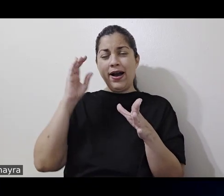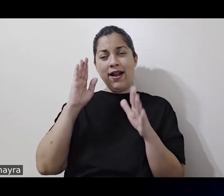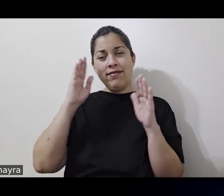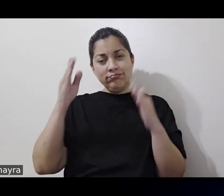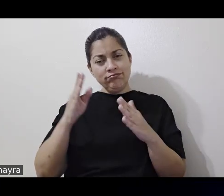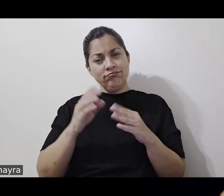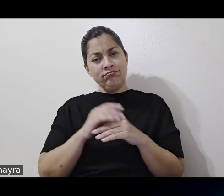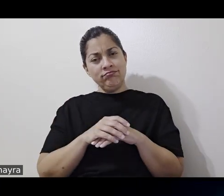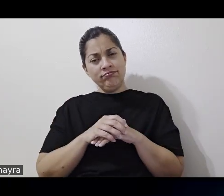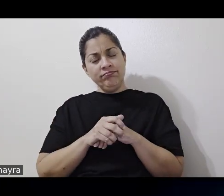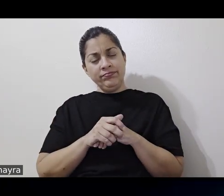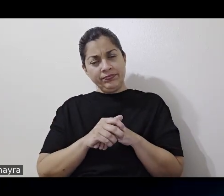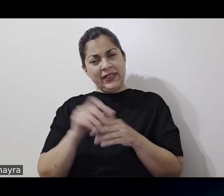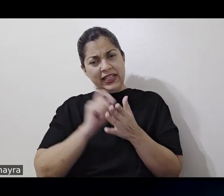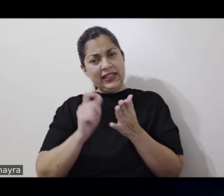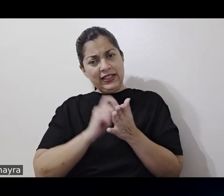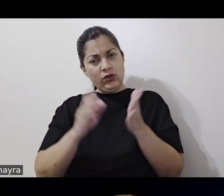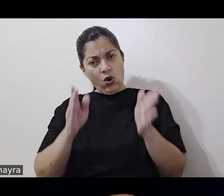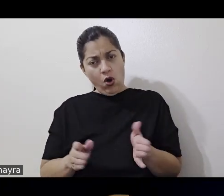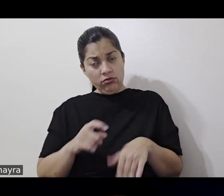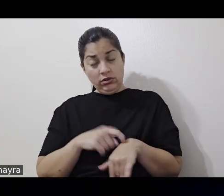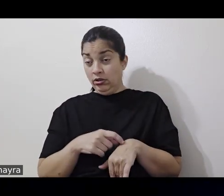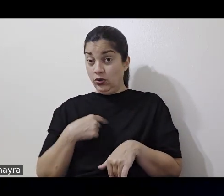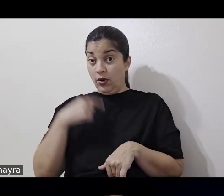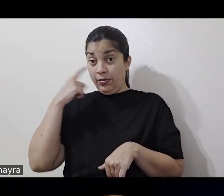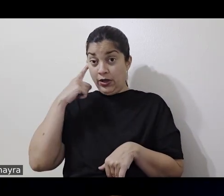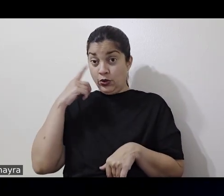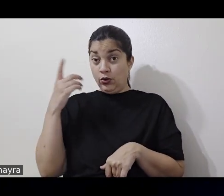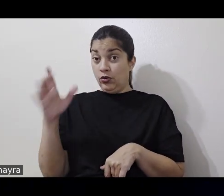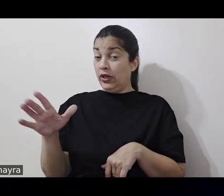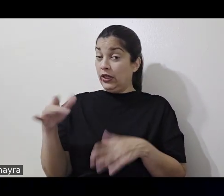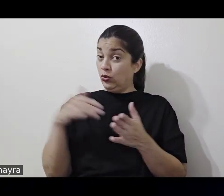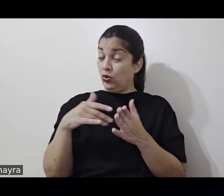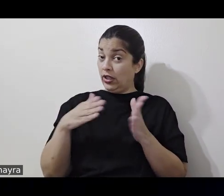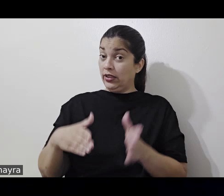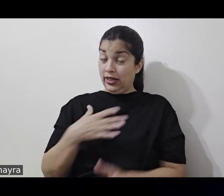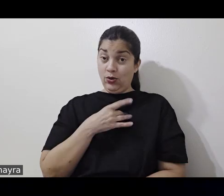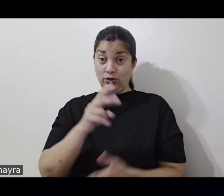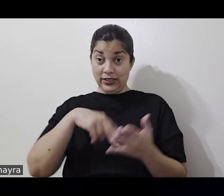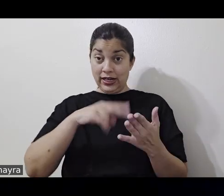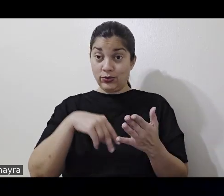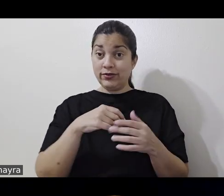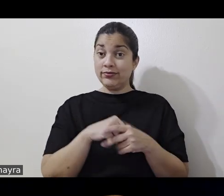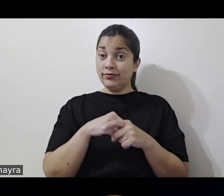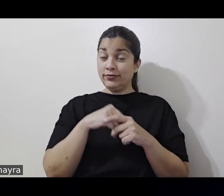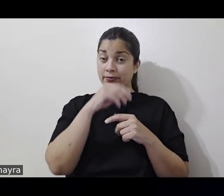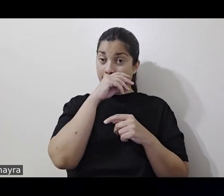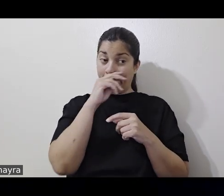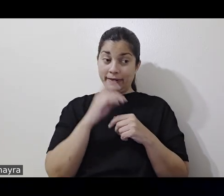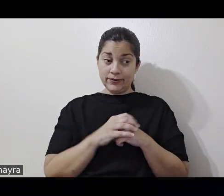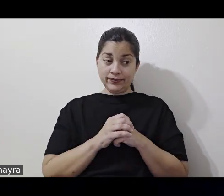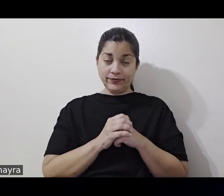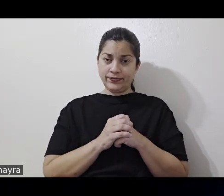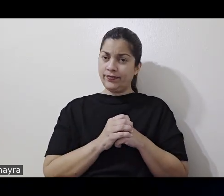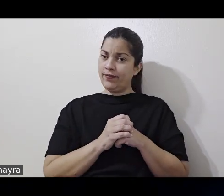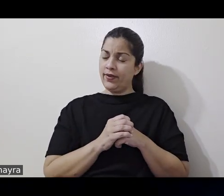de escritor, ¿sabes? Porque pienso en los estudiantes que les gusta la literatura y cómo,